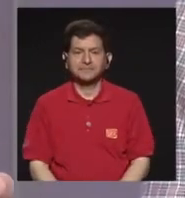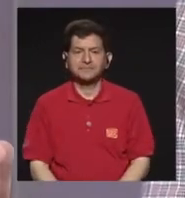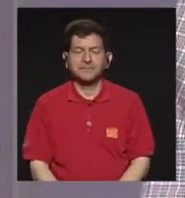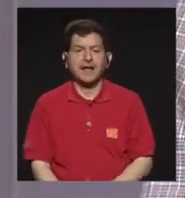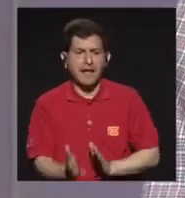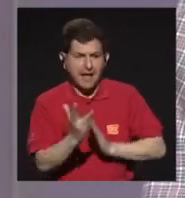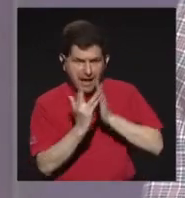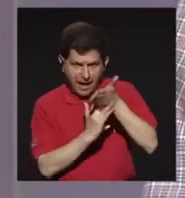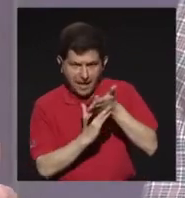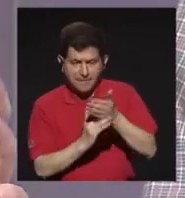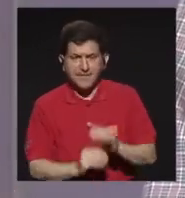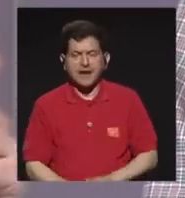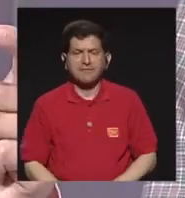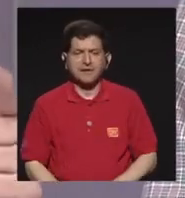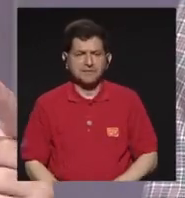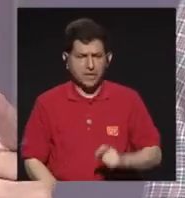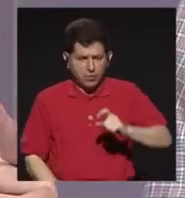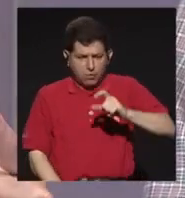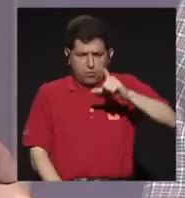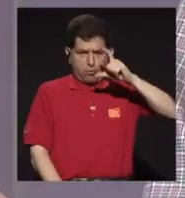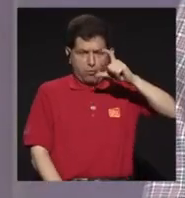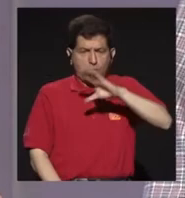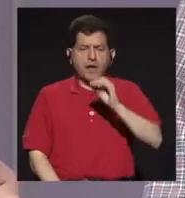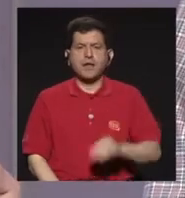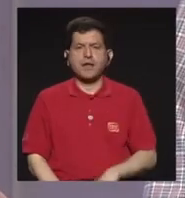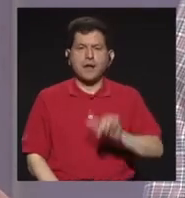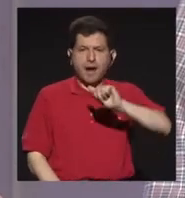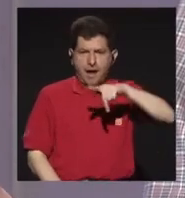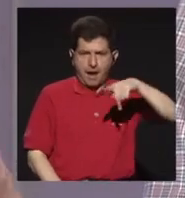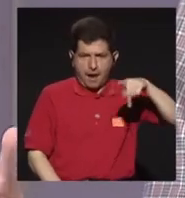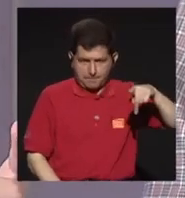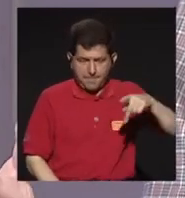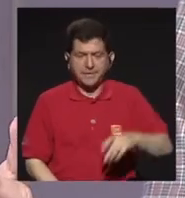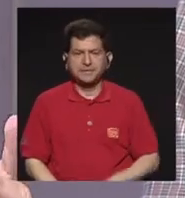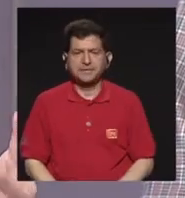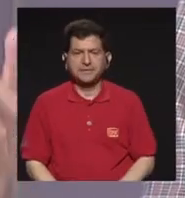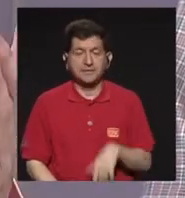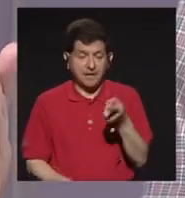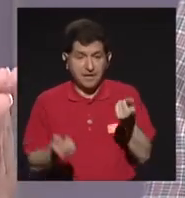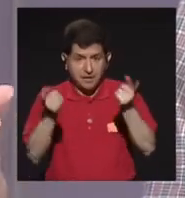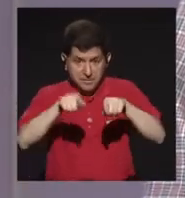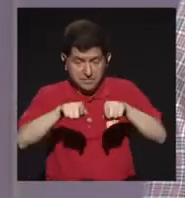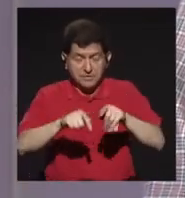por medio de la realidad aumentada y a través de una aplicación,